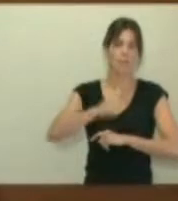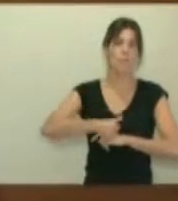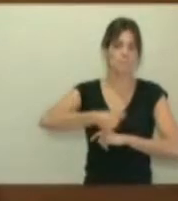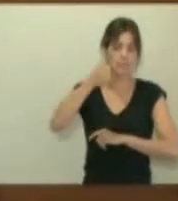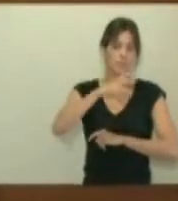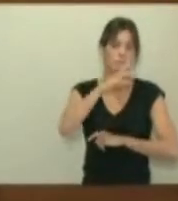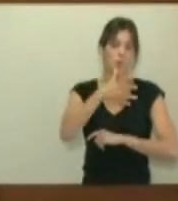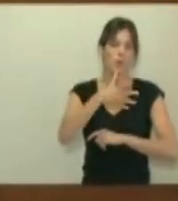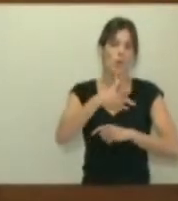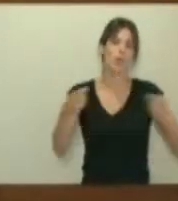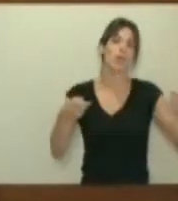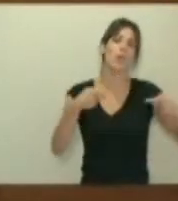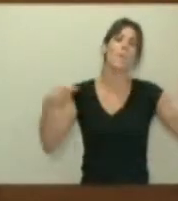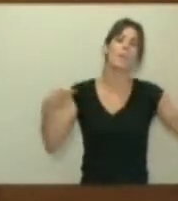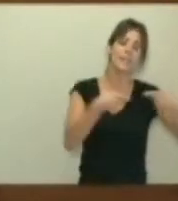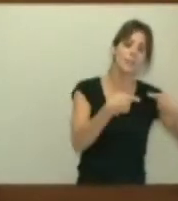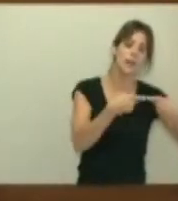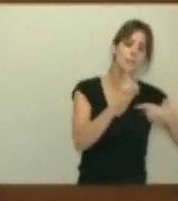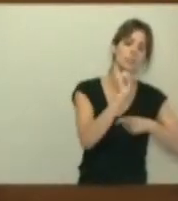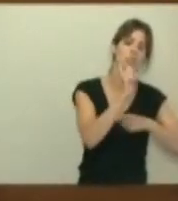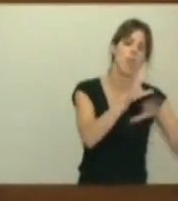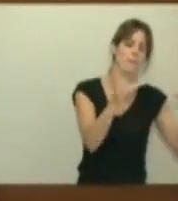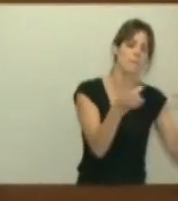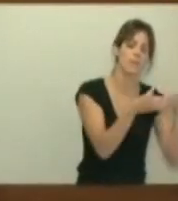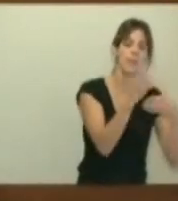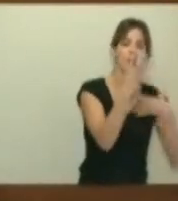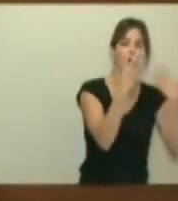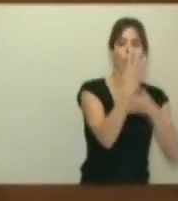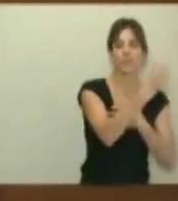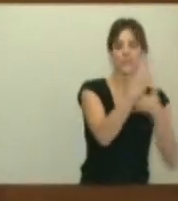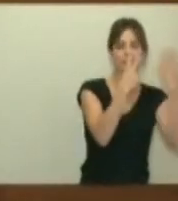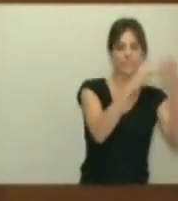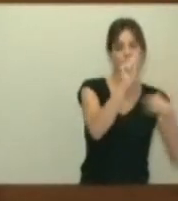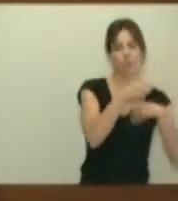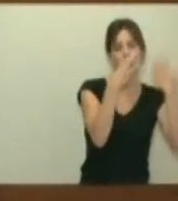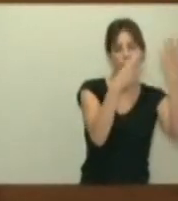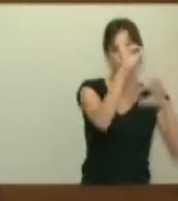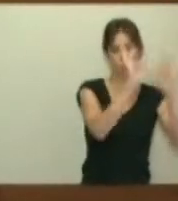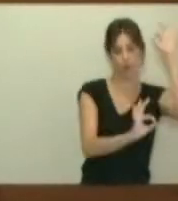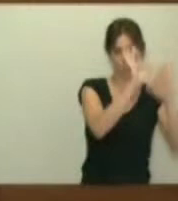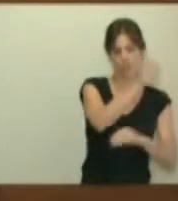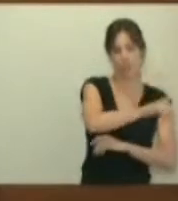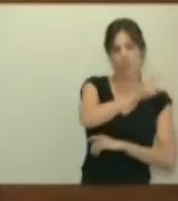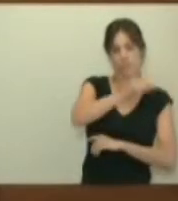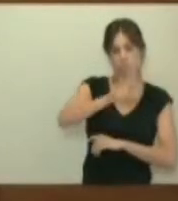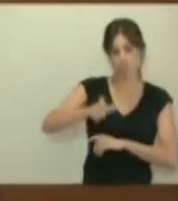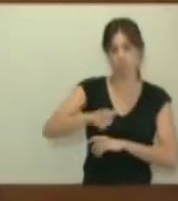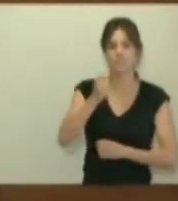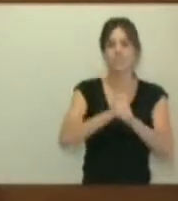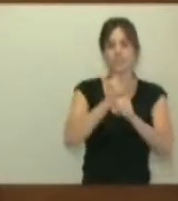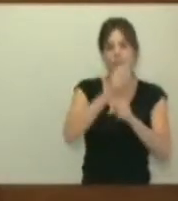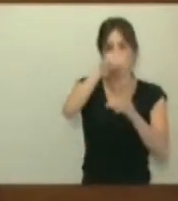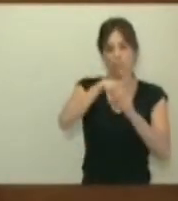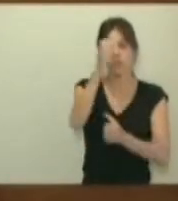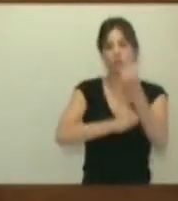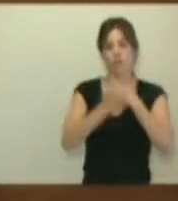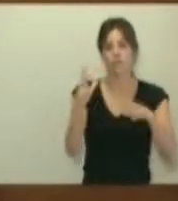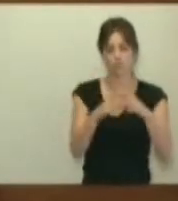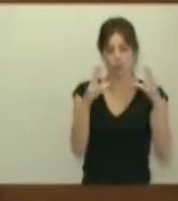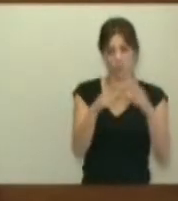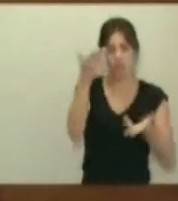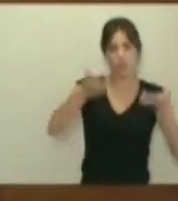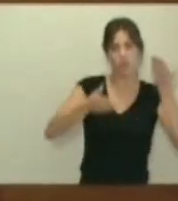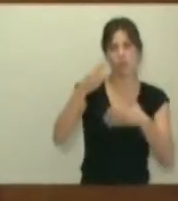caso de las cooperativas, que suponen tan solo el 47,8% del conjunto de personas que trabajan en la economía social frente al